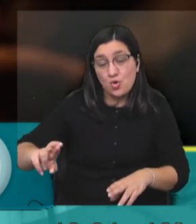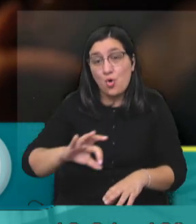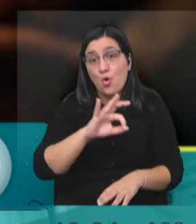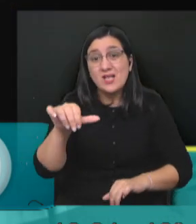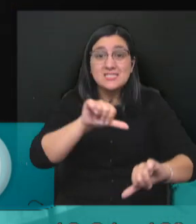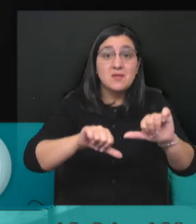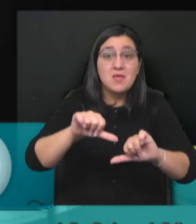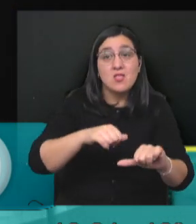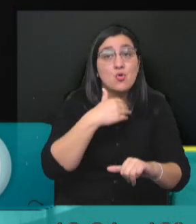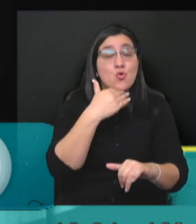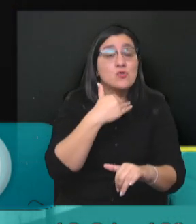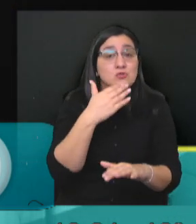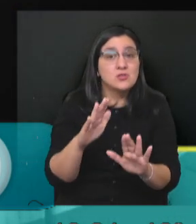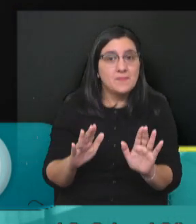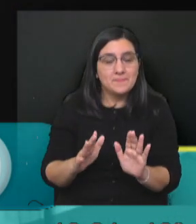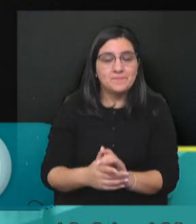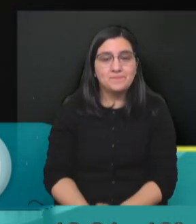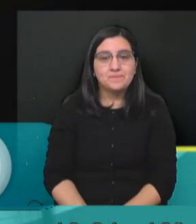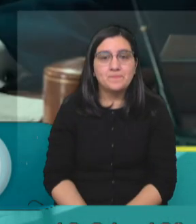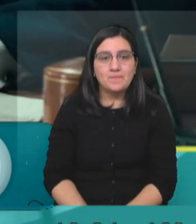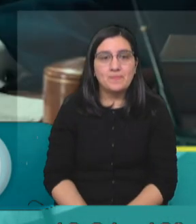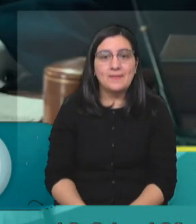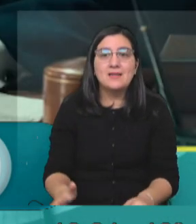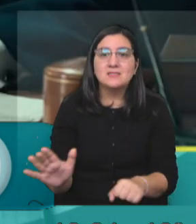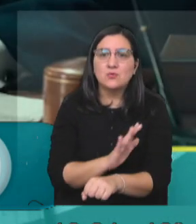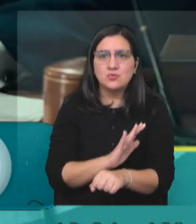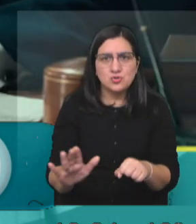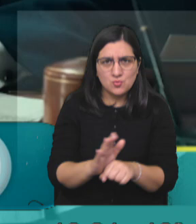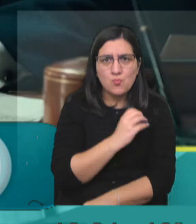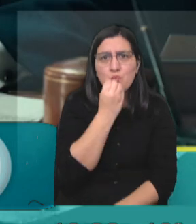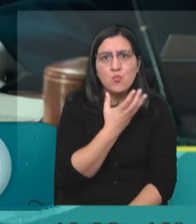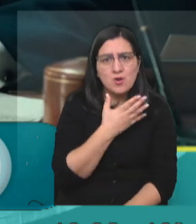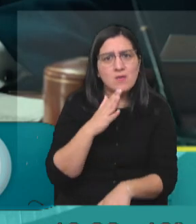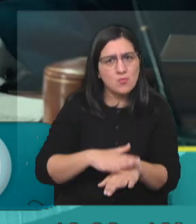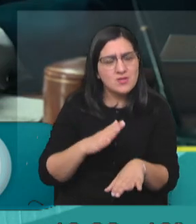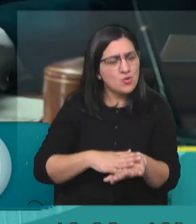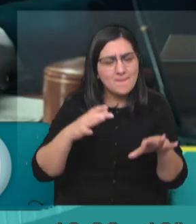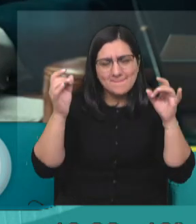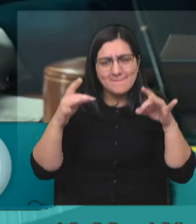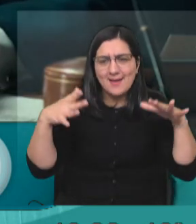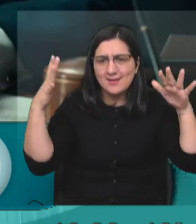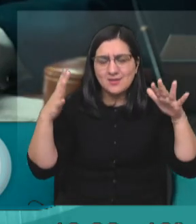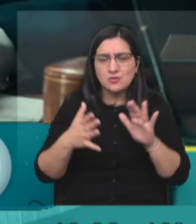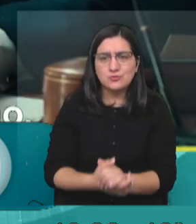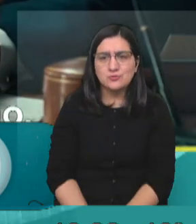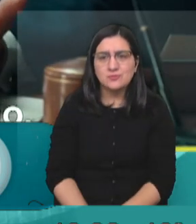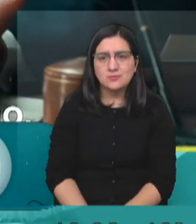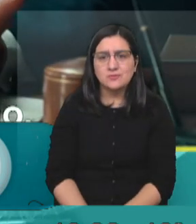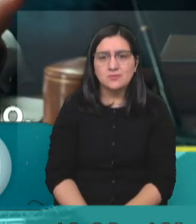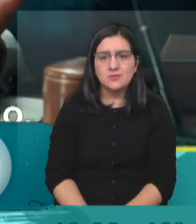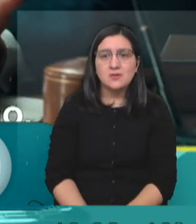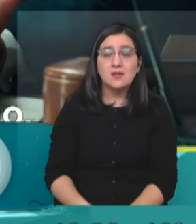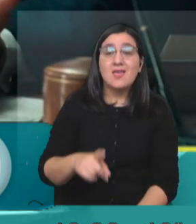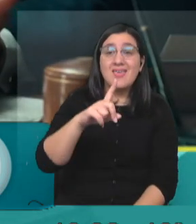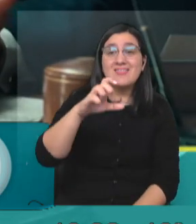tantas formas que pueden ocurrirle, pero bueno, las actuaciones son memorables. Hay un momento mágico entre De